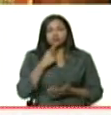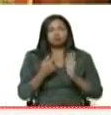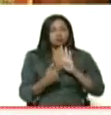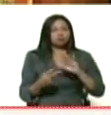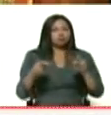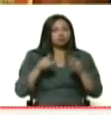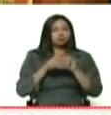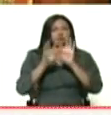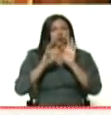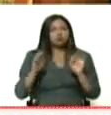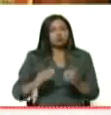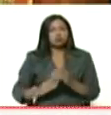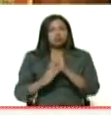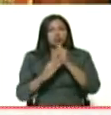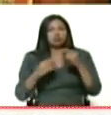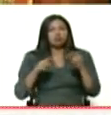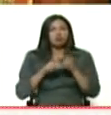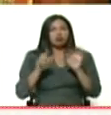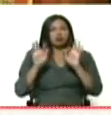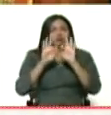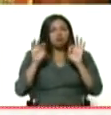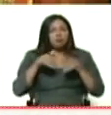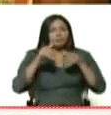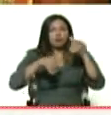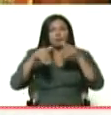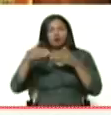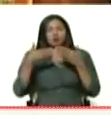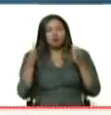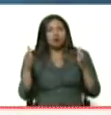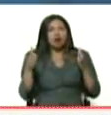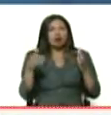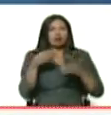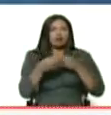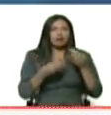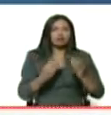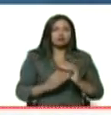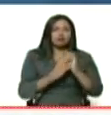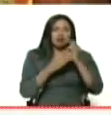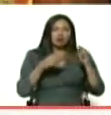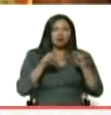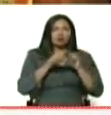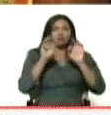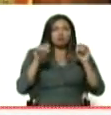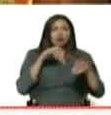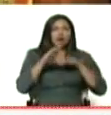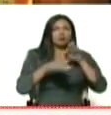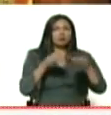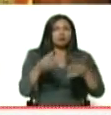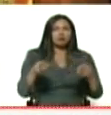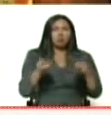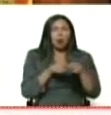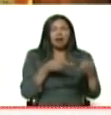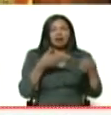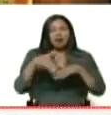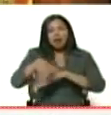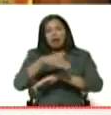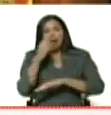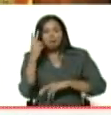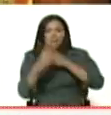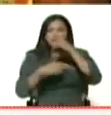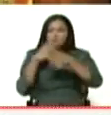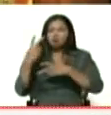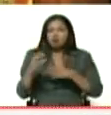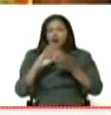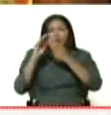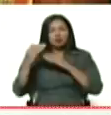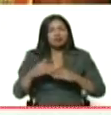en líderes electos por el voto popular que ejercen su liderazgo caminando las calles, recorriendo las comunidades.